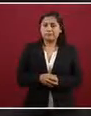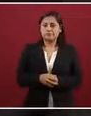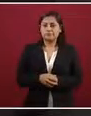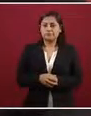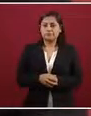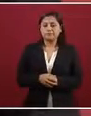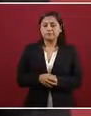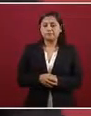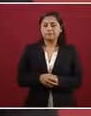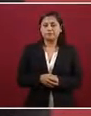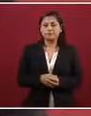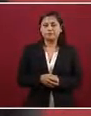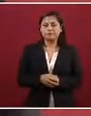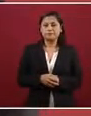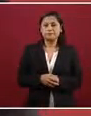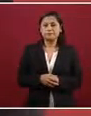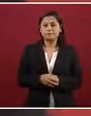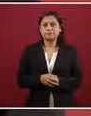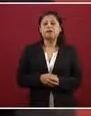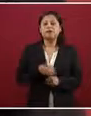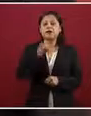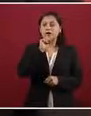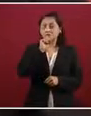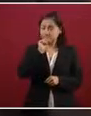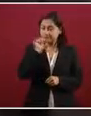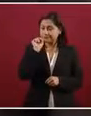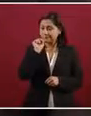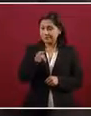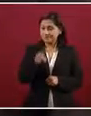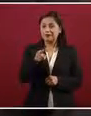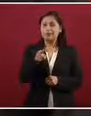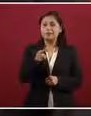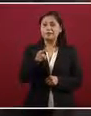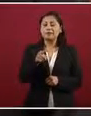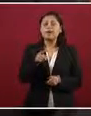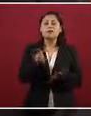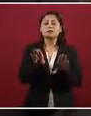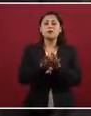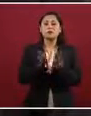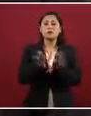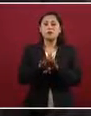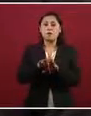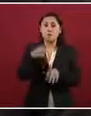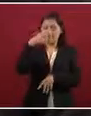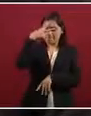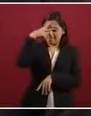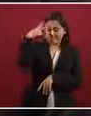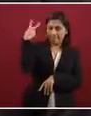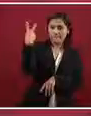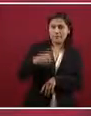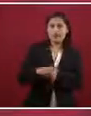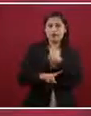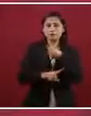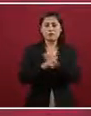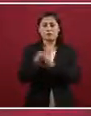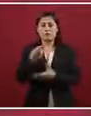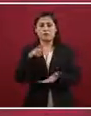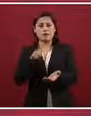con el prestigio, la fama de México.